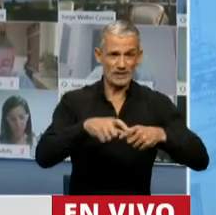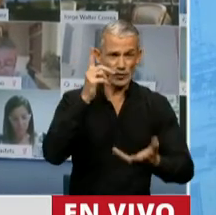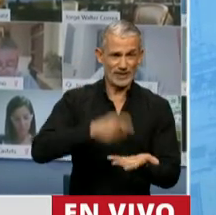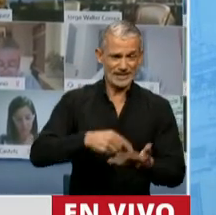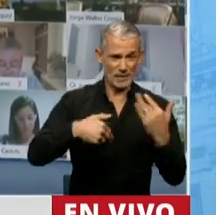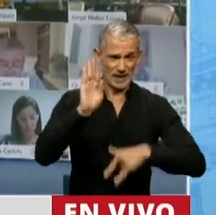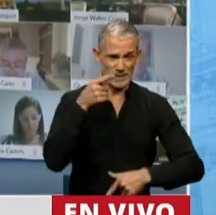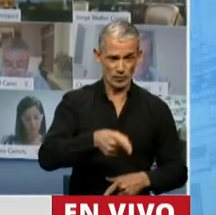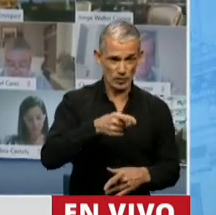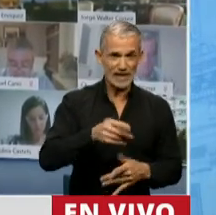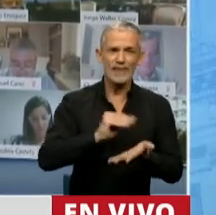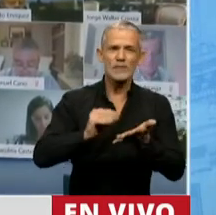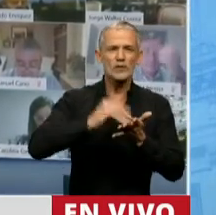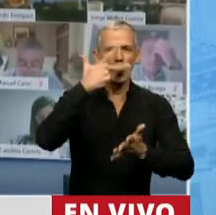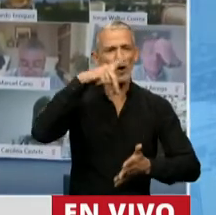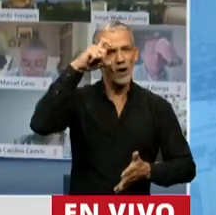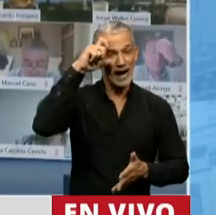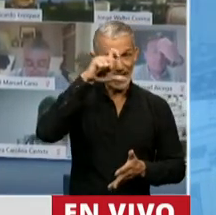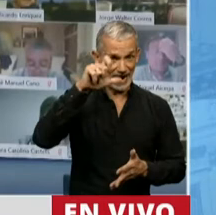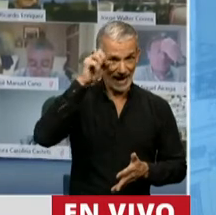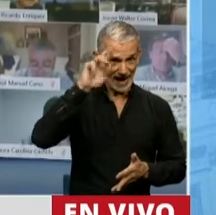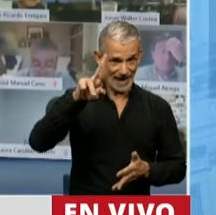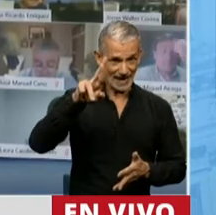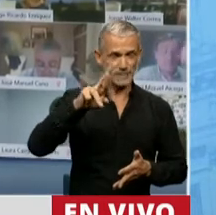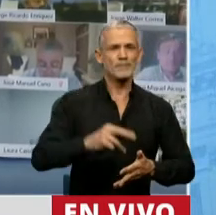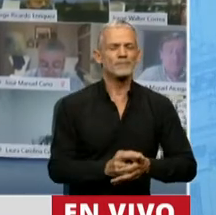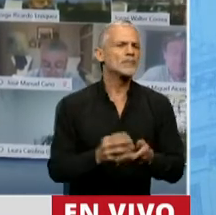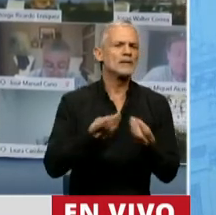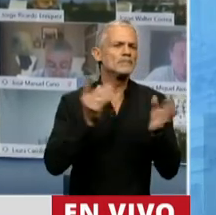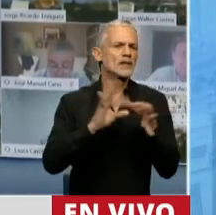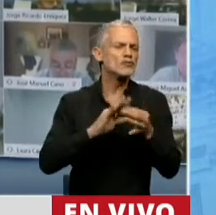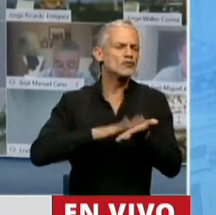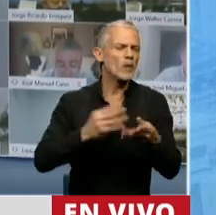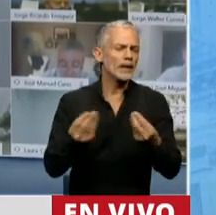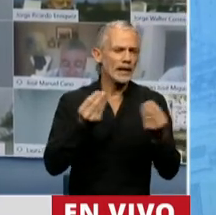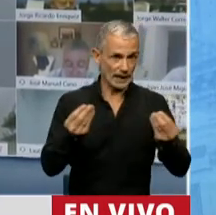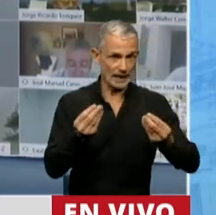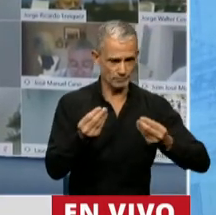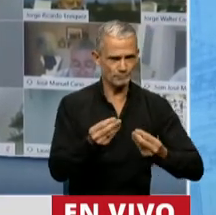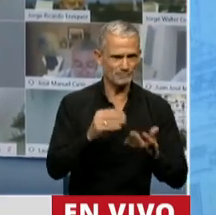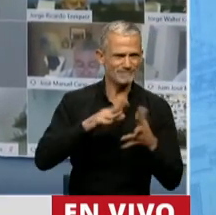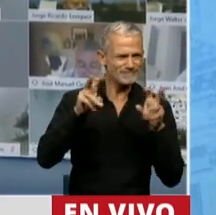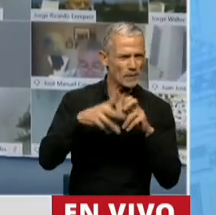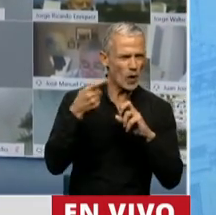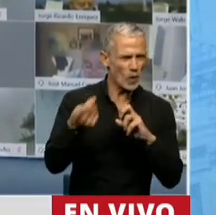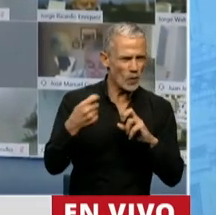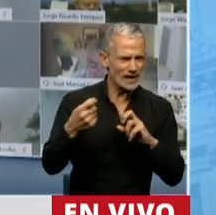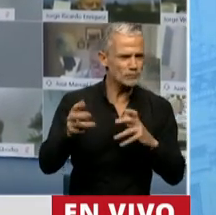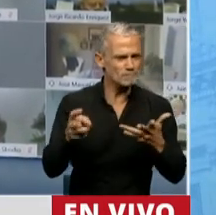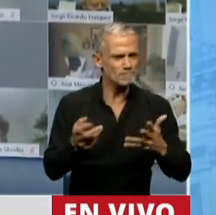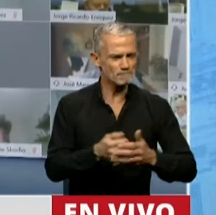dictamen, el diputado Heller, que tiene que ver con cuestiones previsionales. Acá se habló